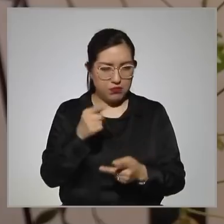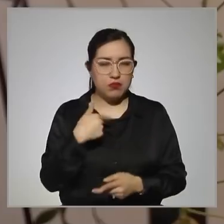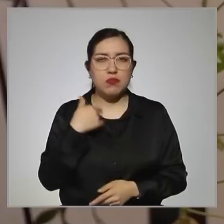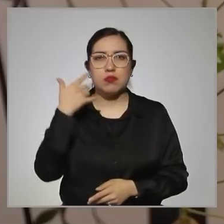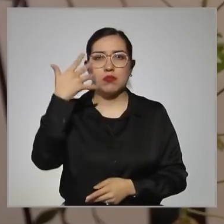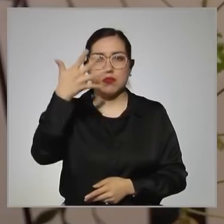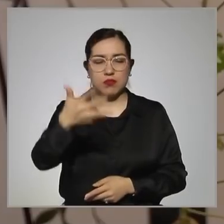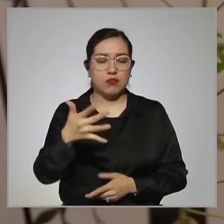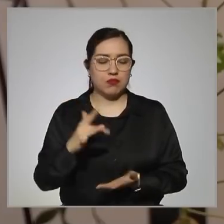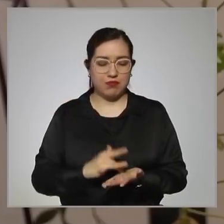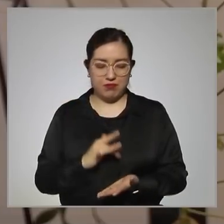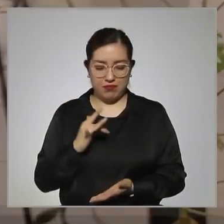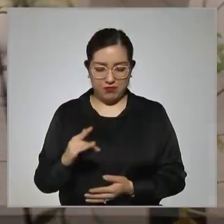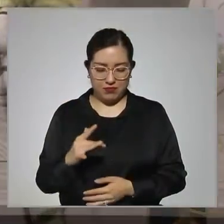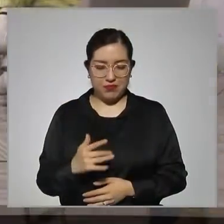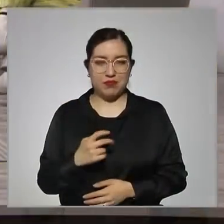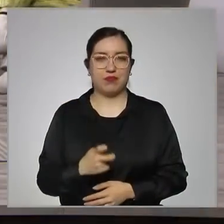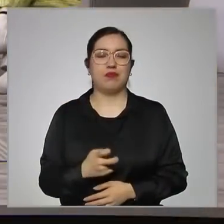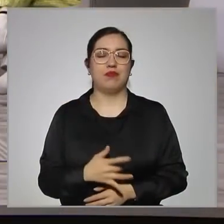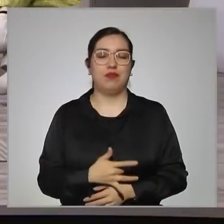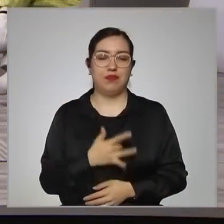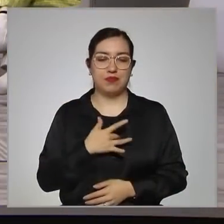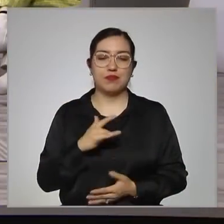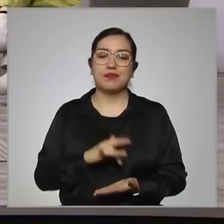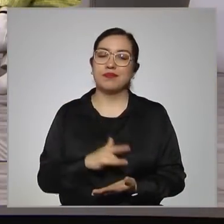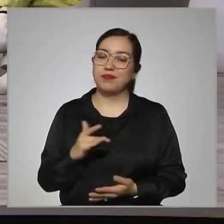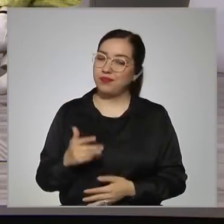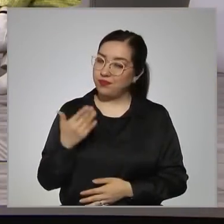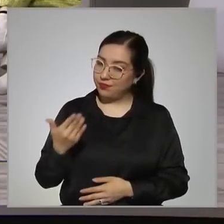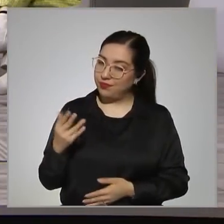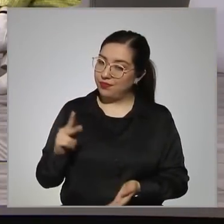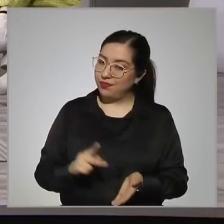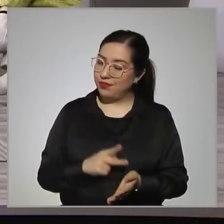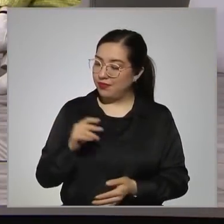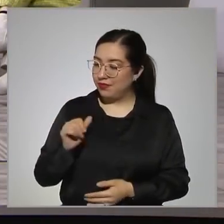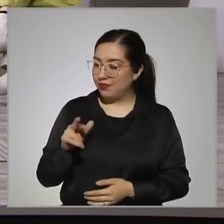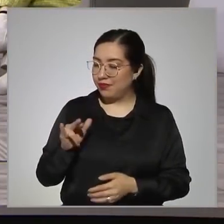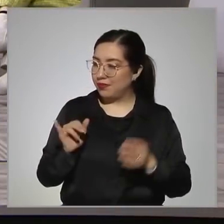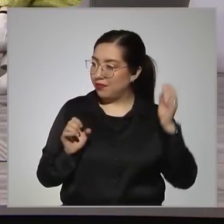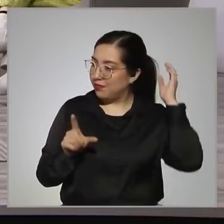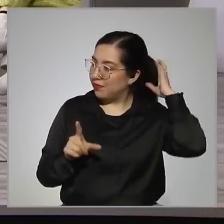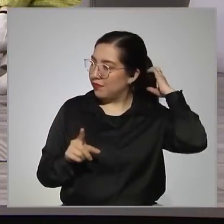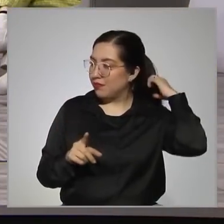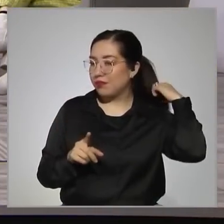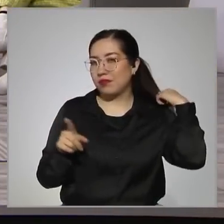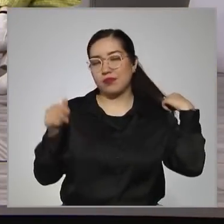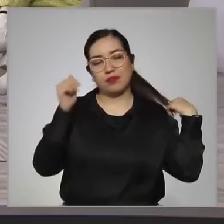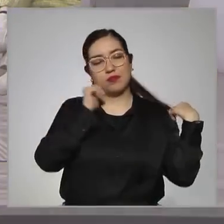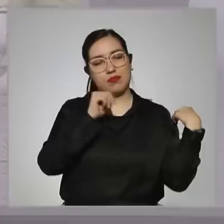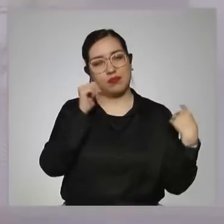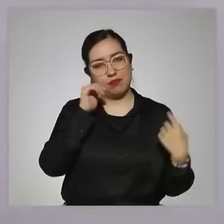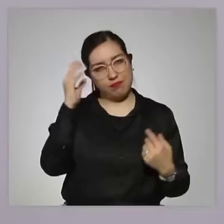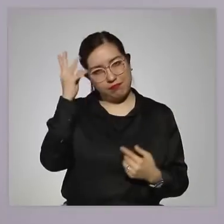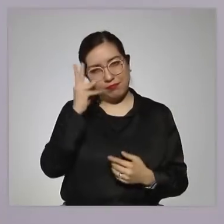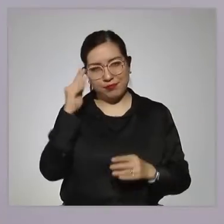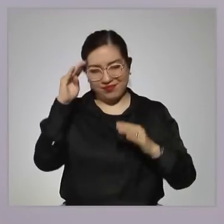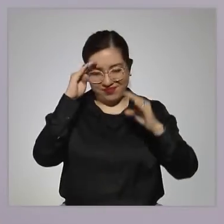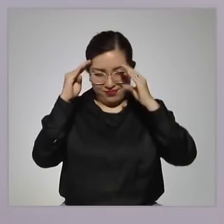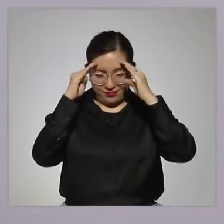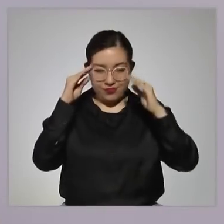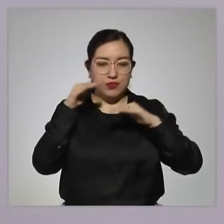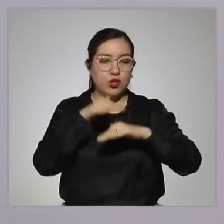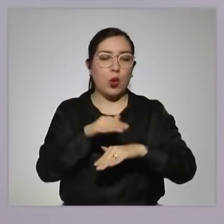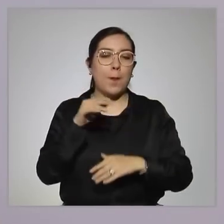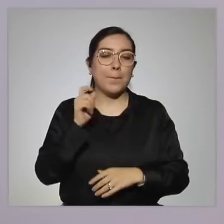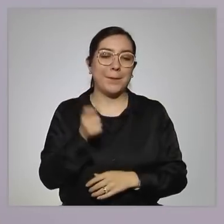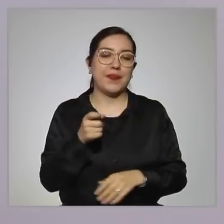que te vas a agradecer a futuro? Muchas gracias nuevamente, Abril Montaudón, por sus reflexiones precisamente sobre lo que